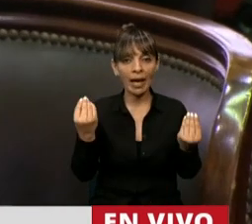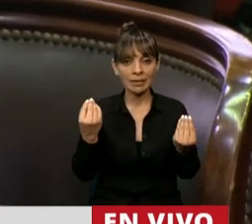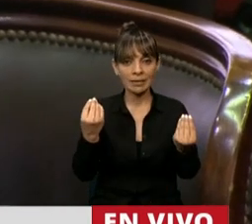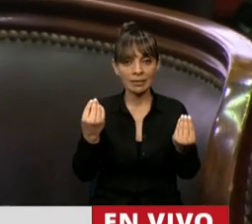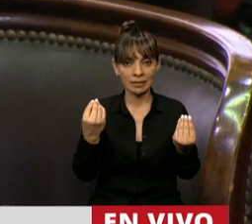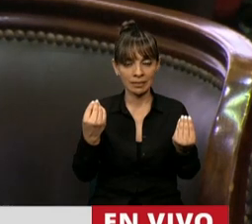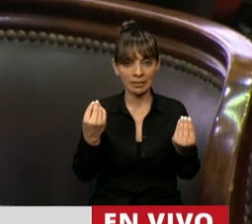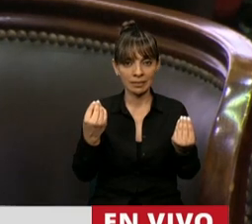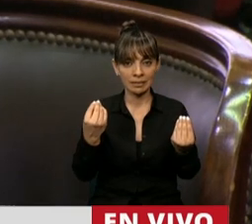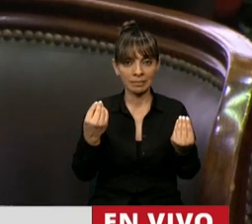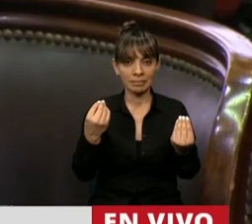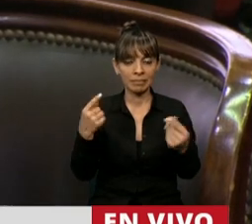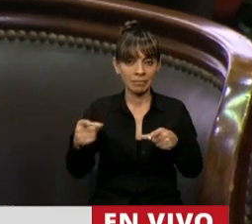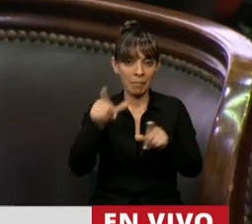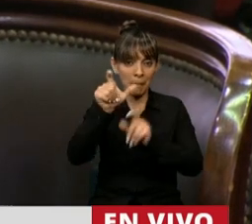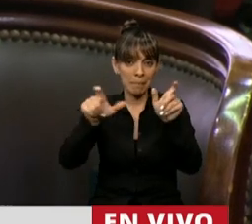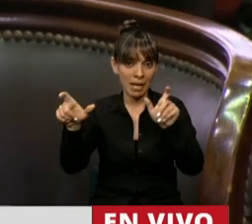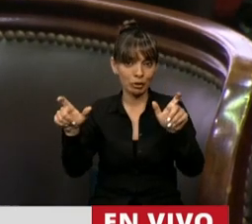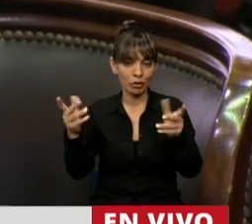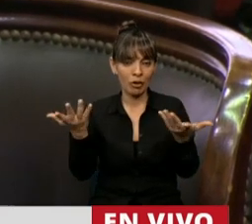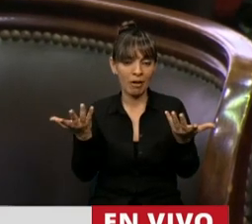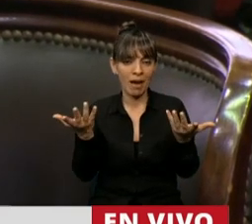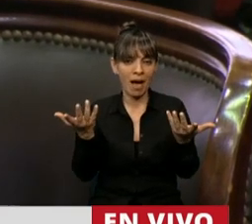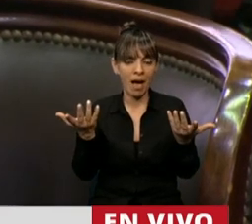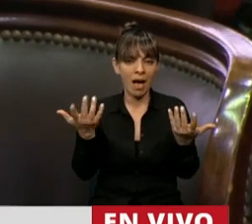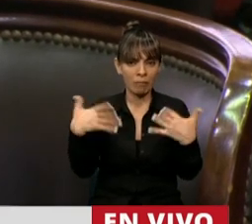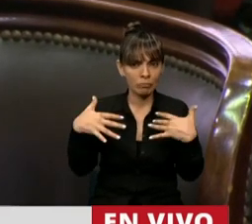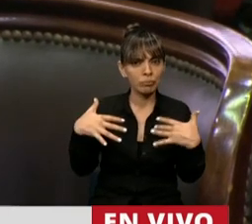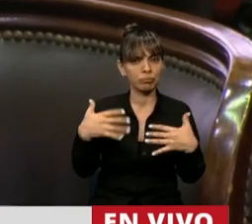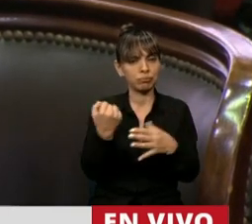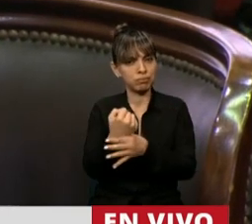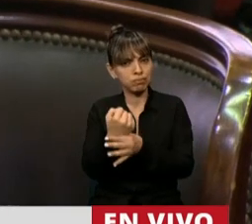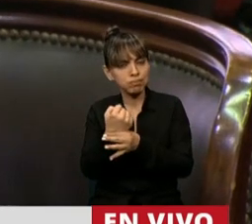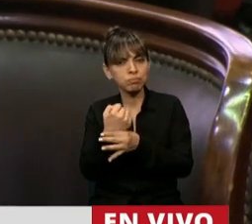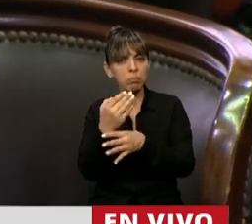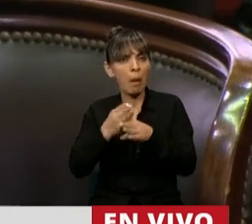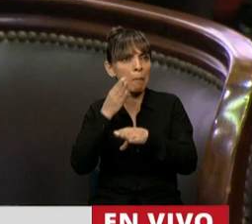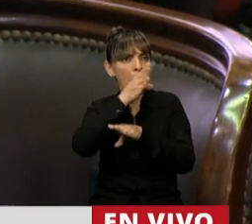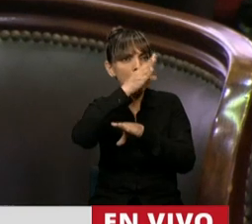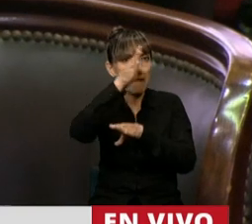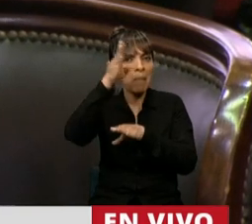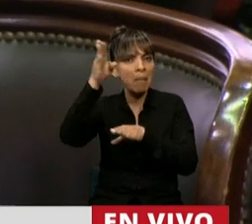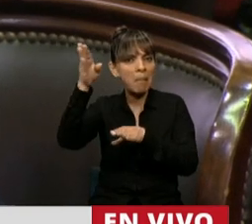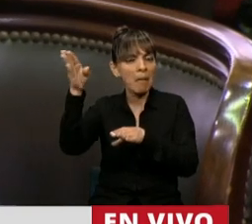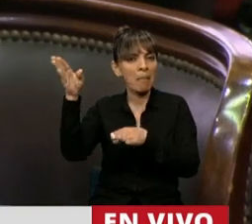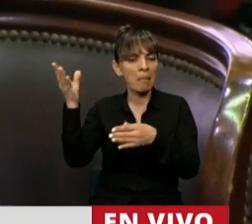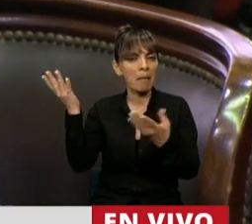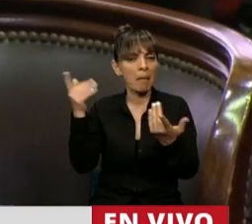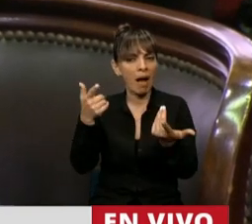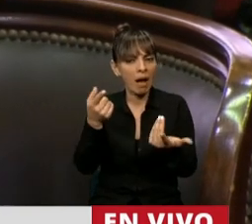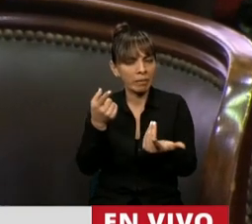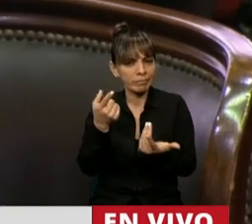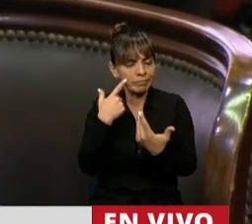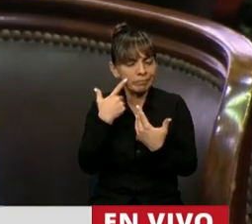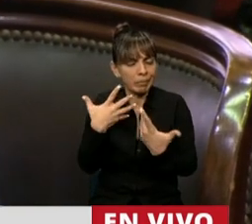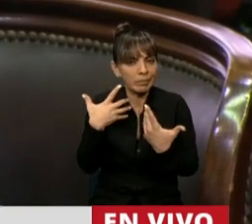exportación del alto valor agregado del conocimiento y de la innovación en